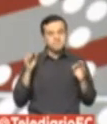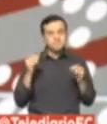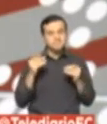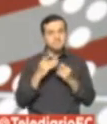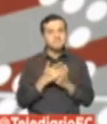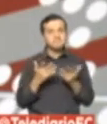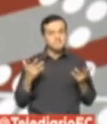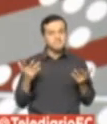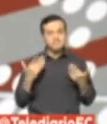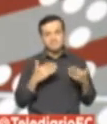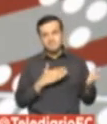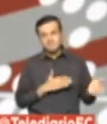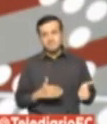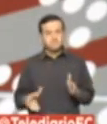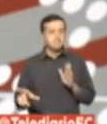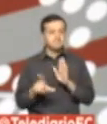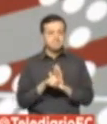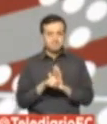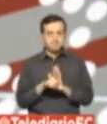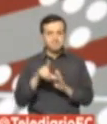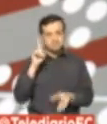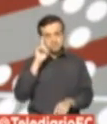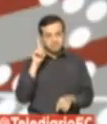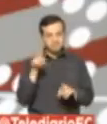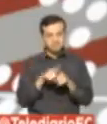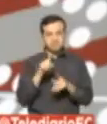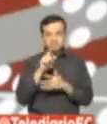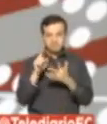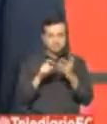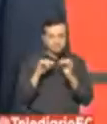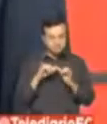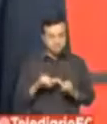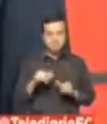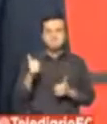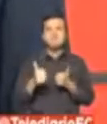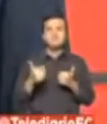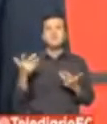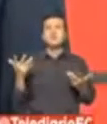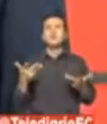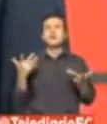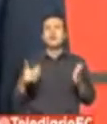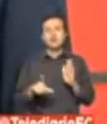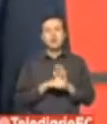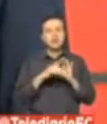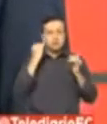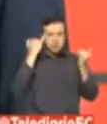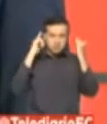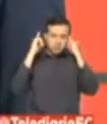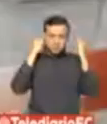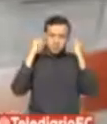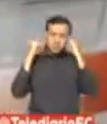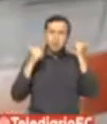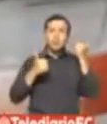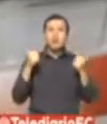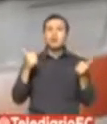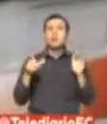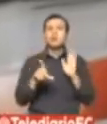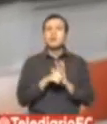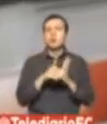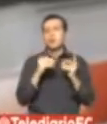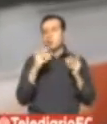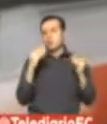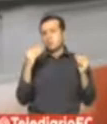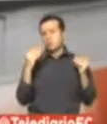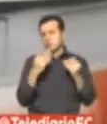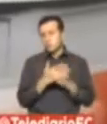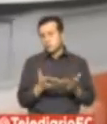y salgan leyes de consenso que nosotros debemos tratarlas. ¿Cuáles son las leyes o iniciativas represadas? Bueno, hay